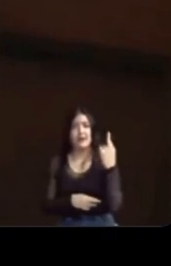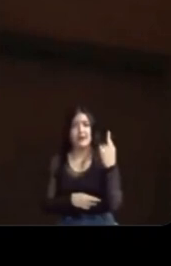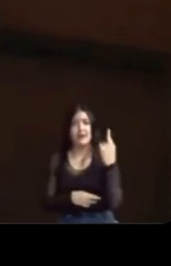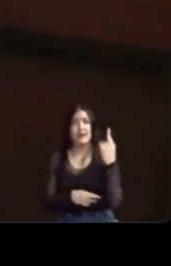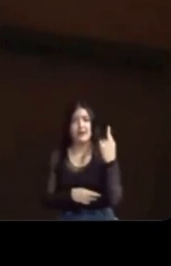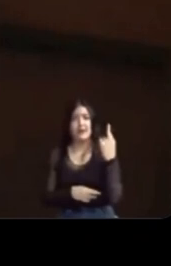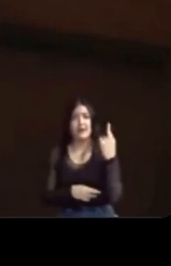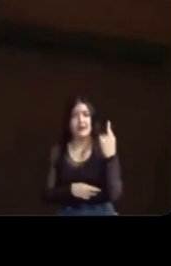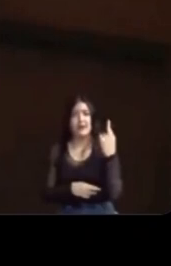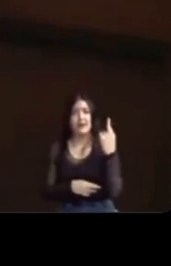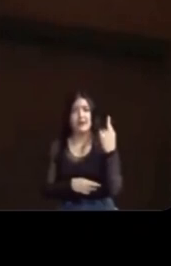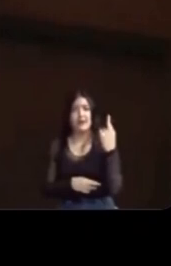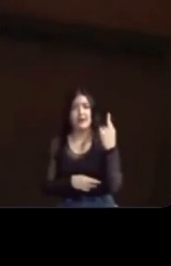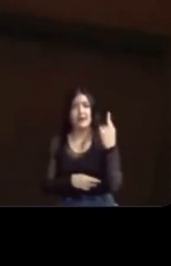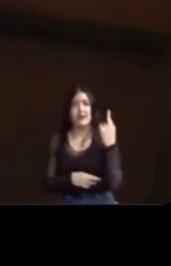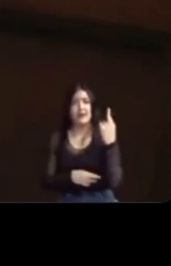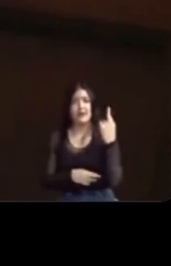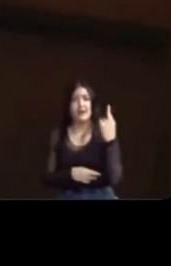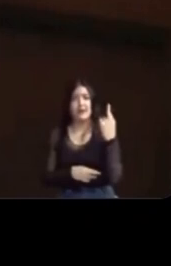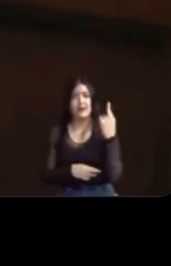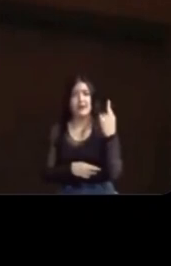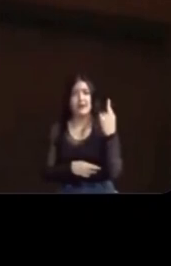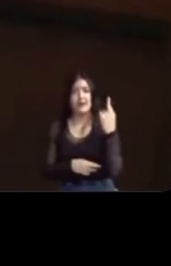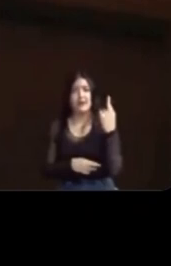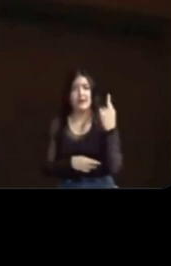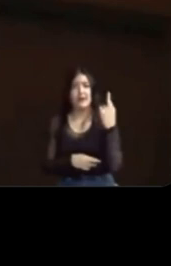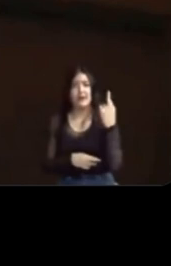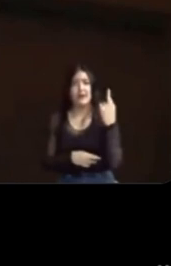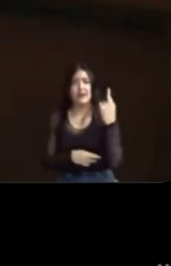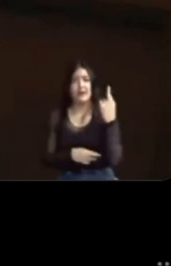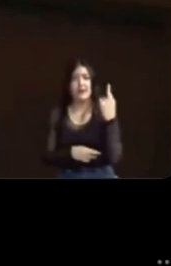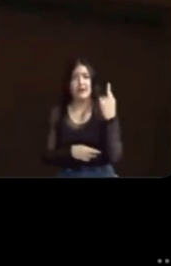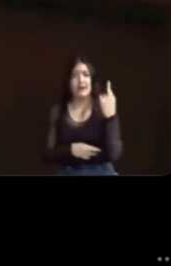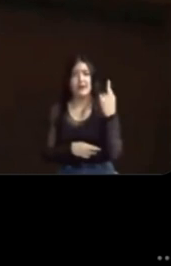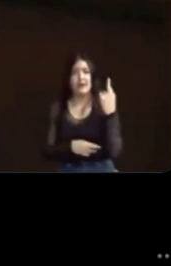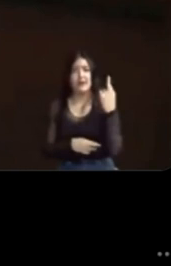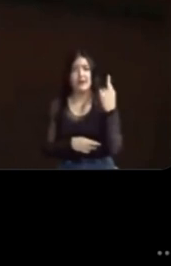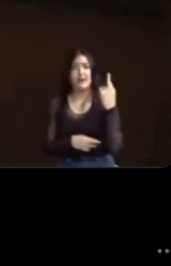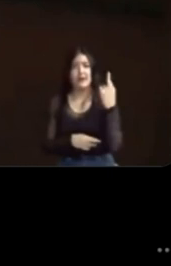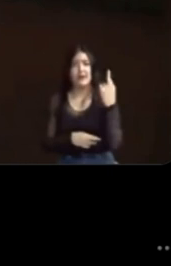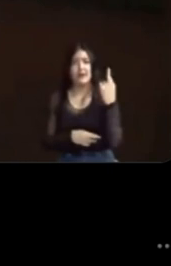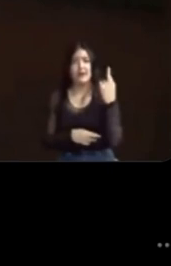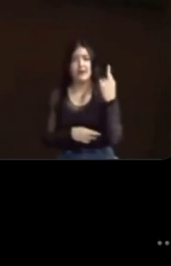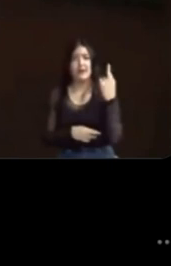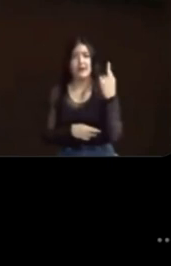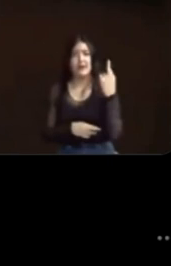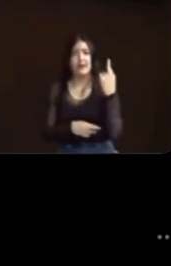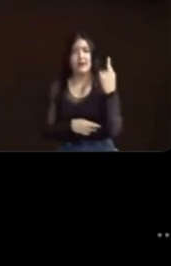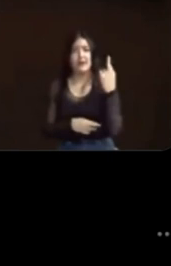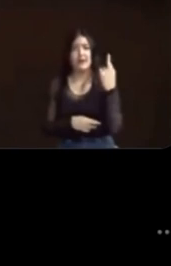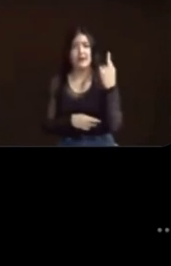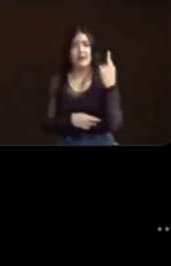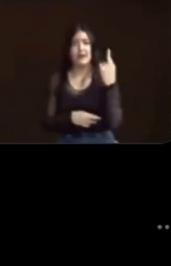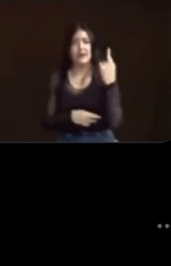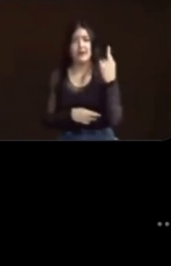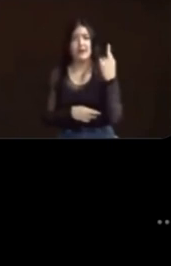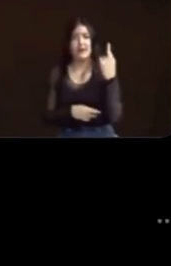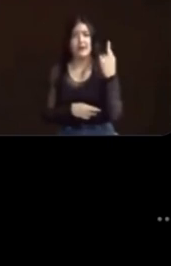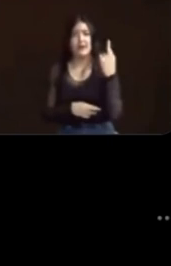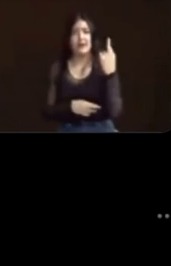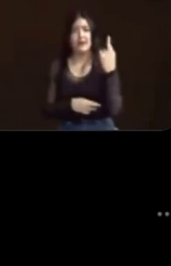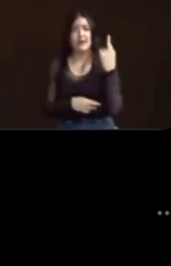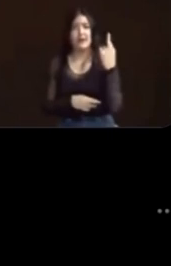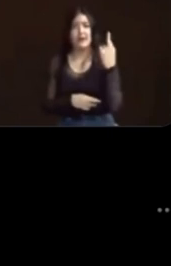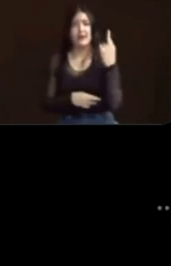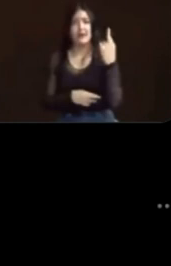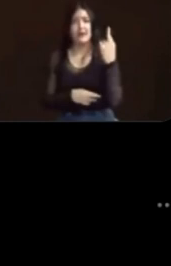prácticamente por Twitter pone en riesgo las relaciones diplomáticas con el Estado de Israel. Vimos unas